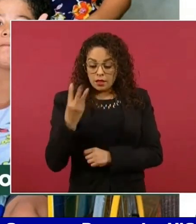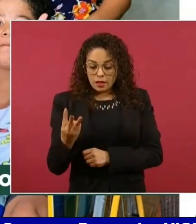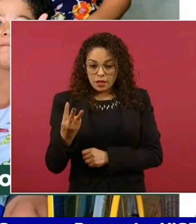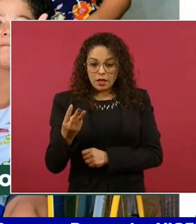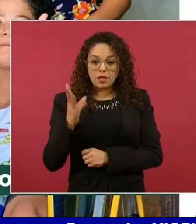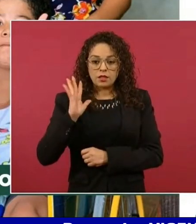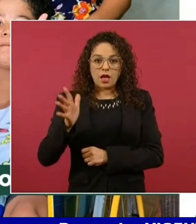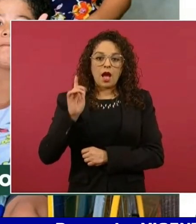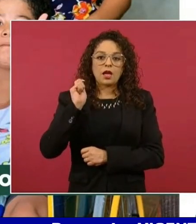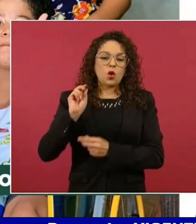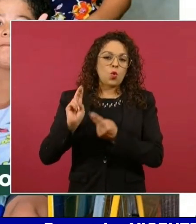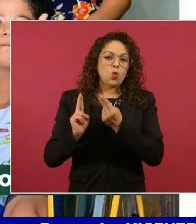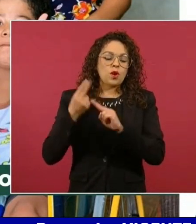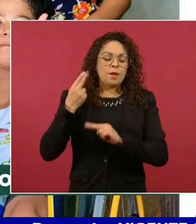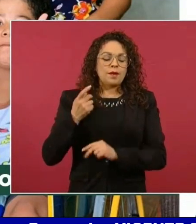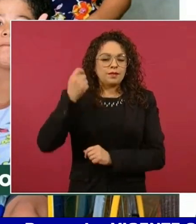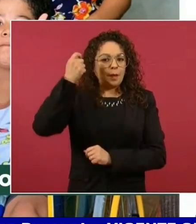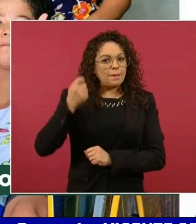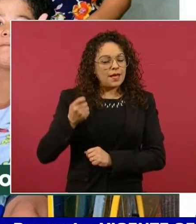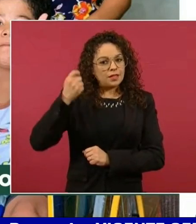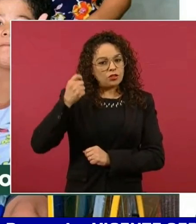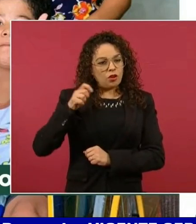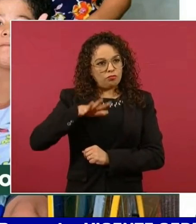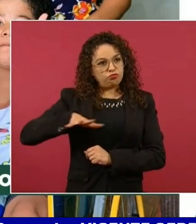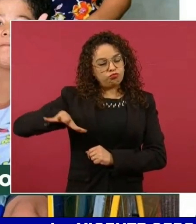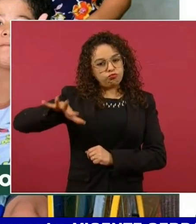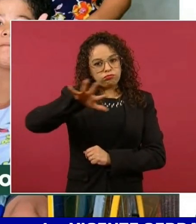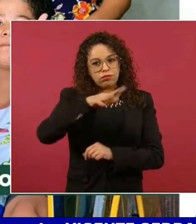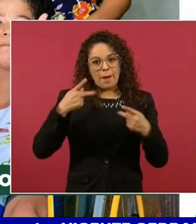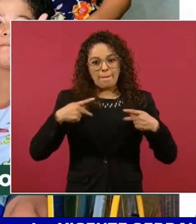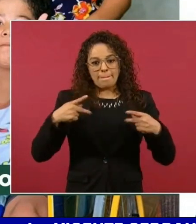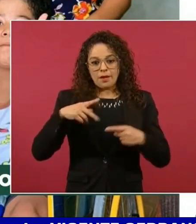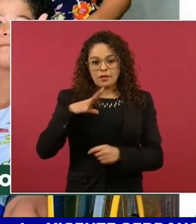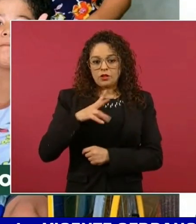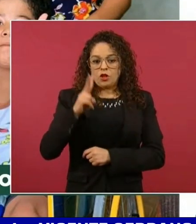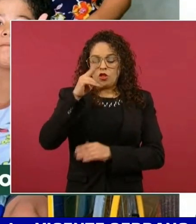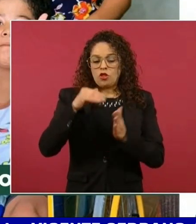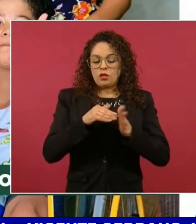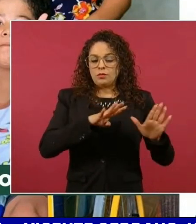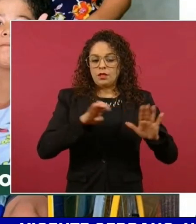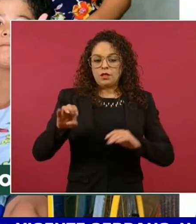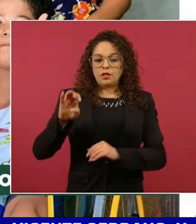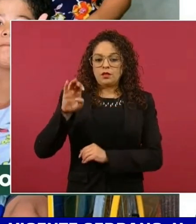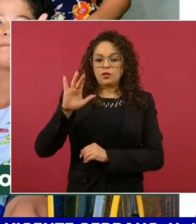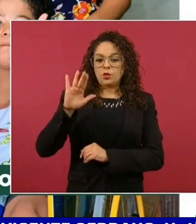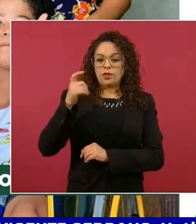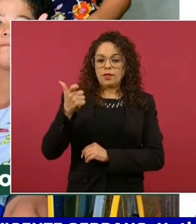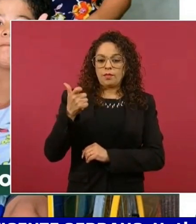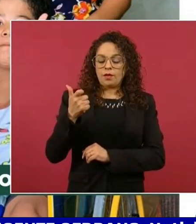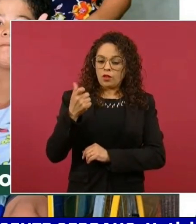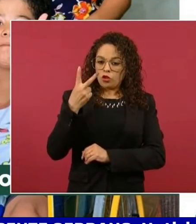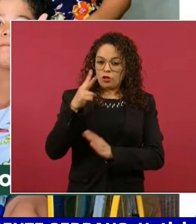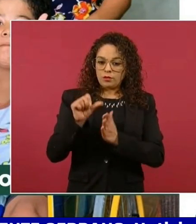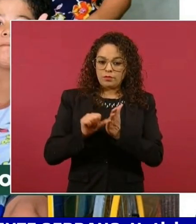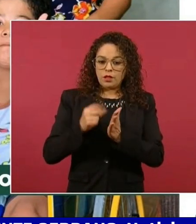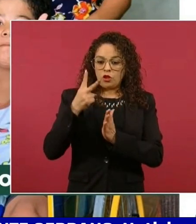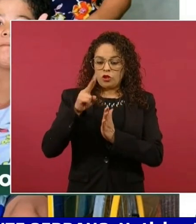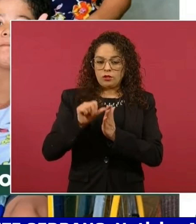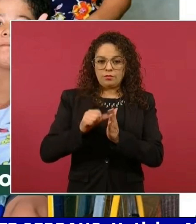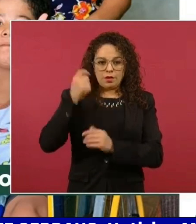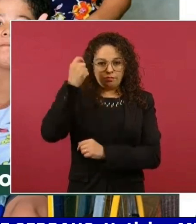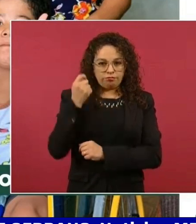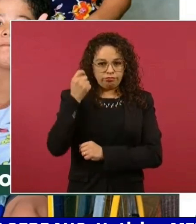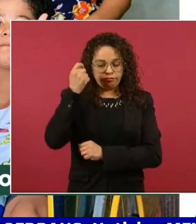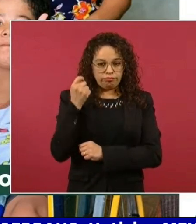pensión universal, estas familias reciben 2 mil 950 pesos bimestrales y la inversión en las